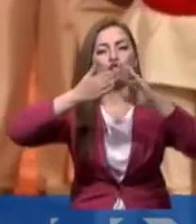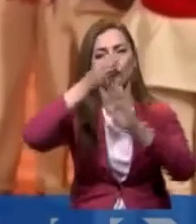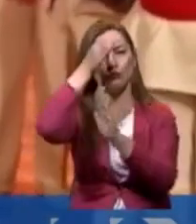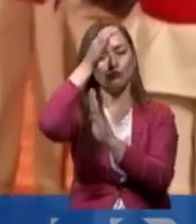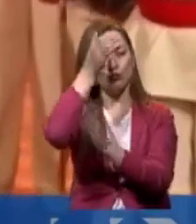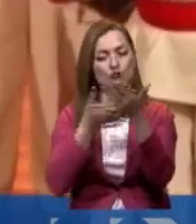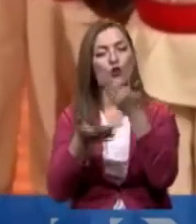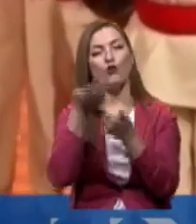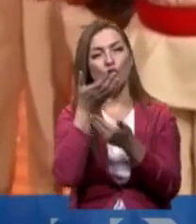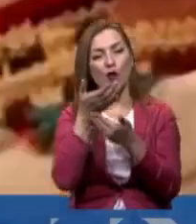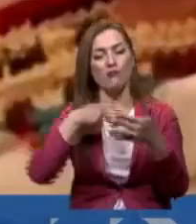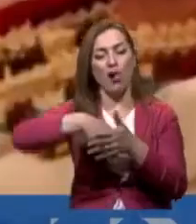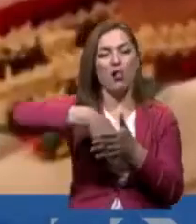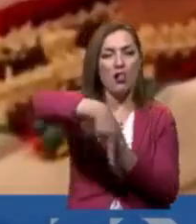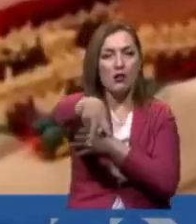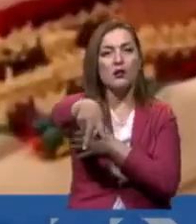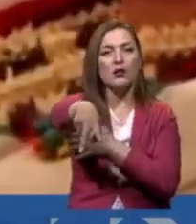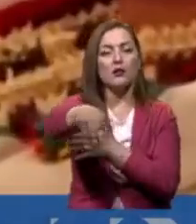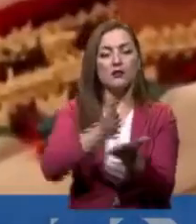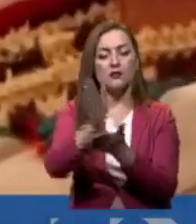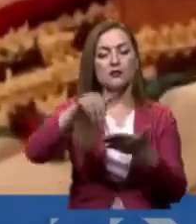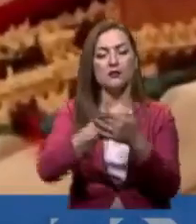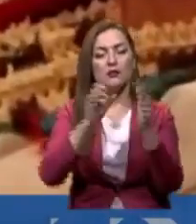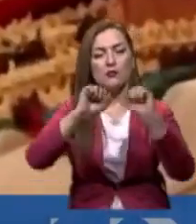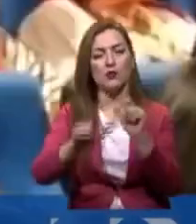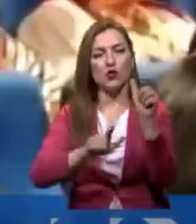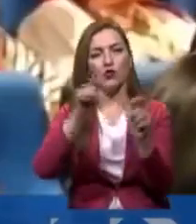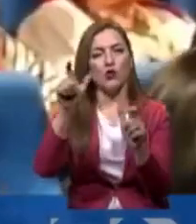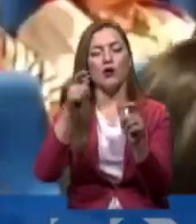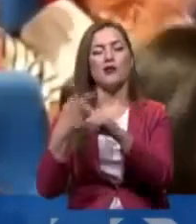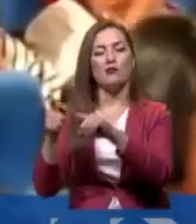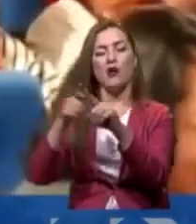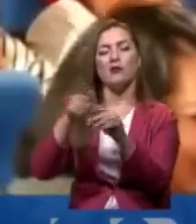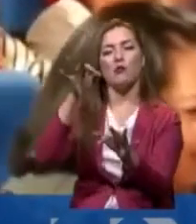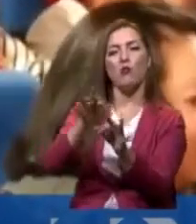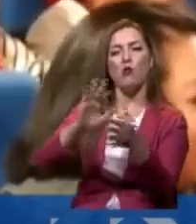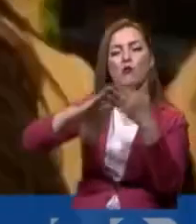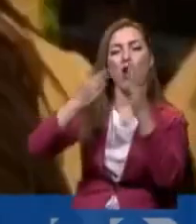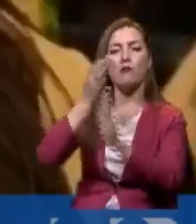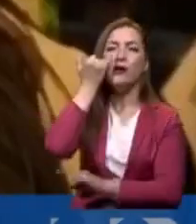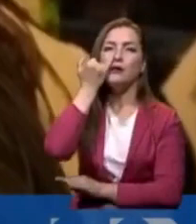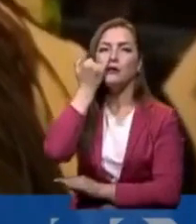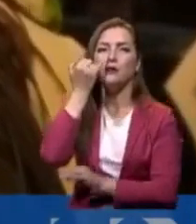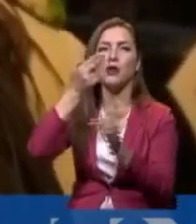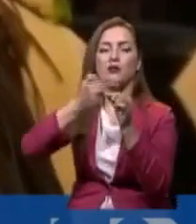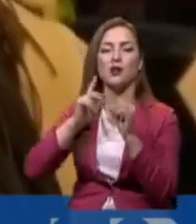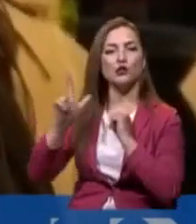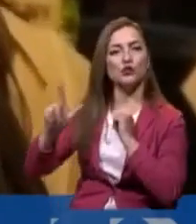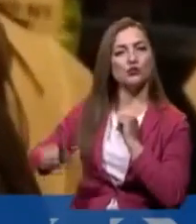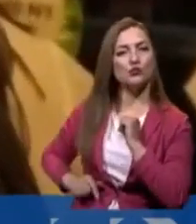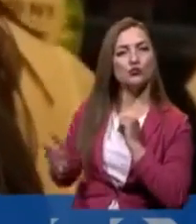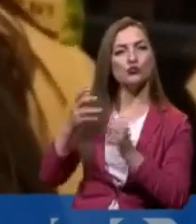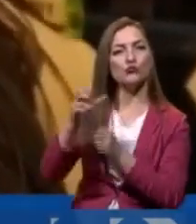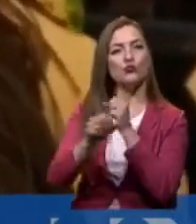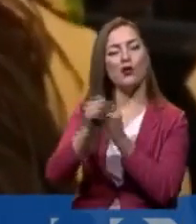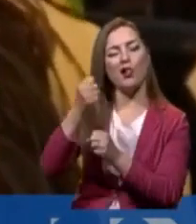intercultural para romper barreras y aumentar el acceso de las personas de nacionalidades y pueblos a la salud. Estamos trabajando hace